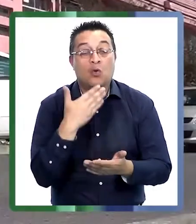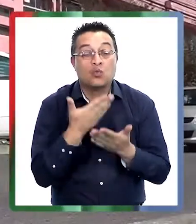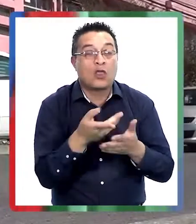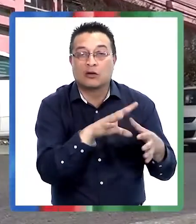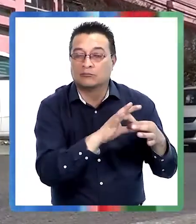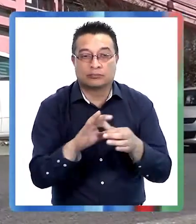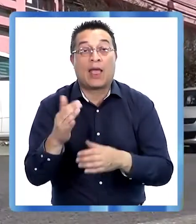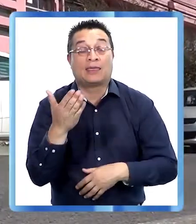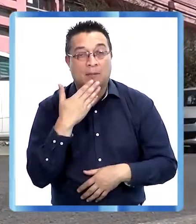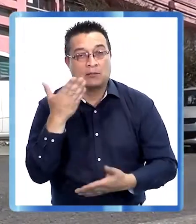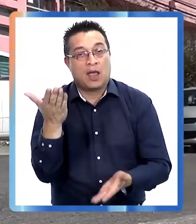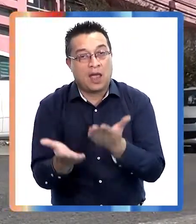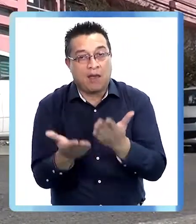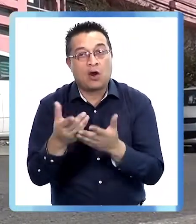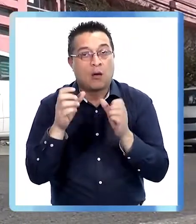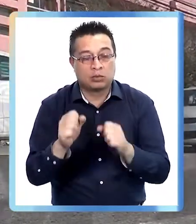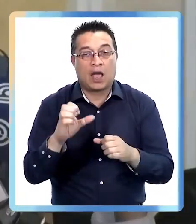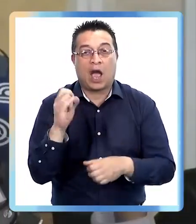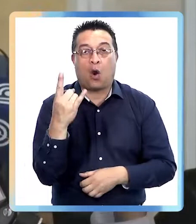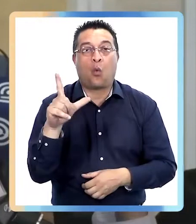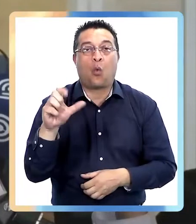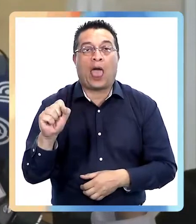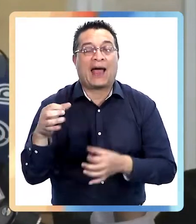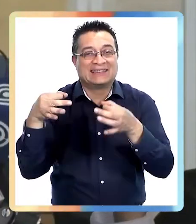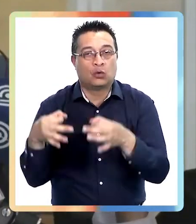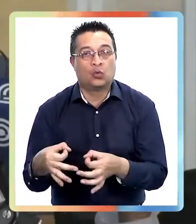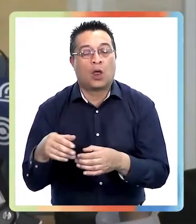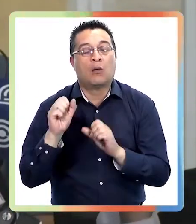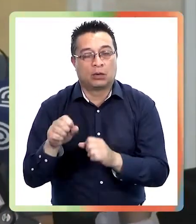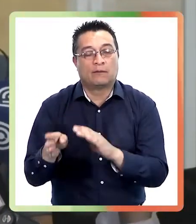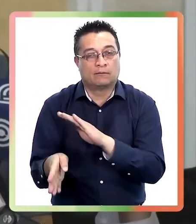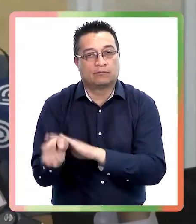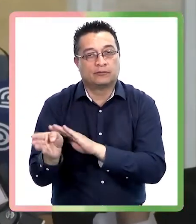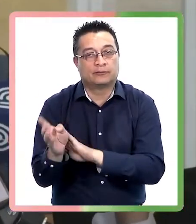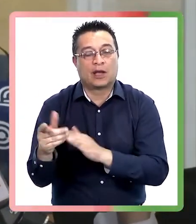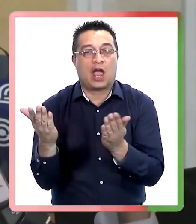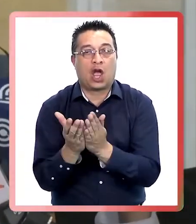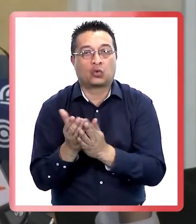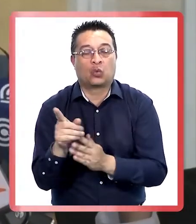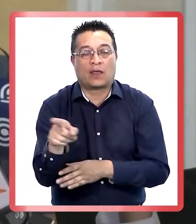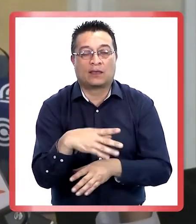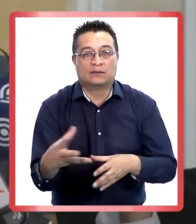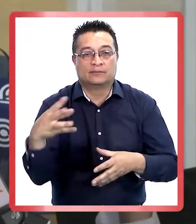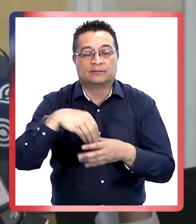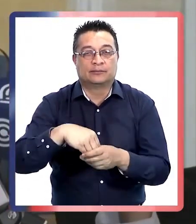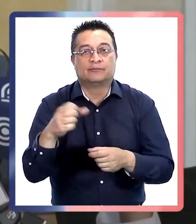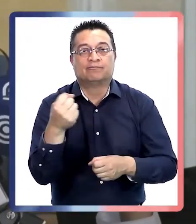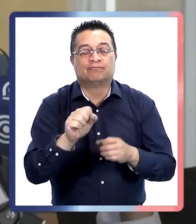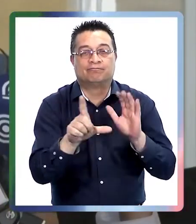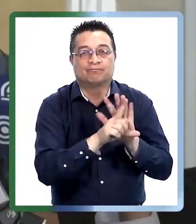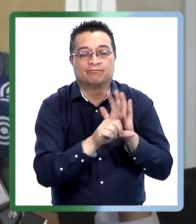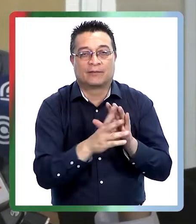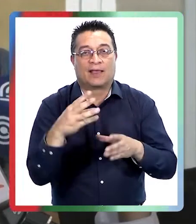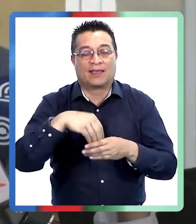esto ocurra, como también evaluar la aplicación de aula segura y generar la salida de los estudiantes involucrados en hechos